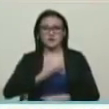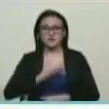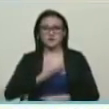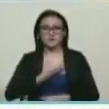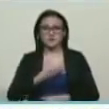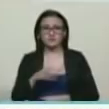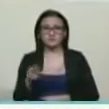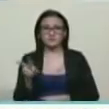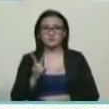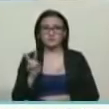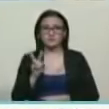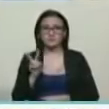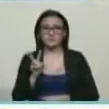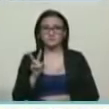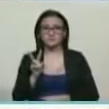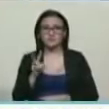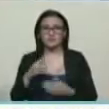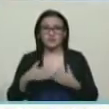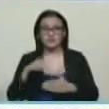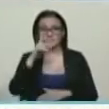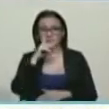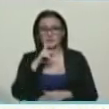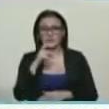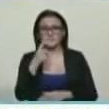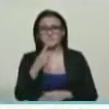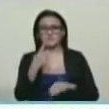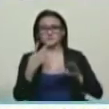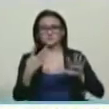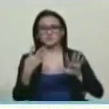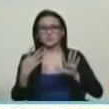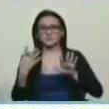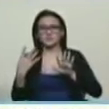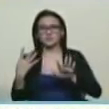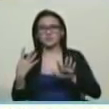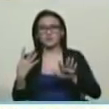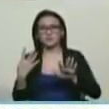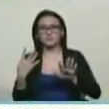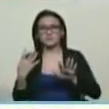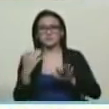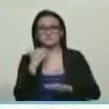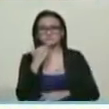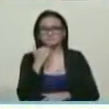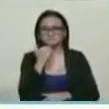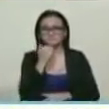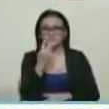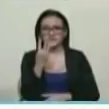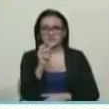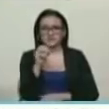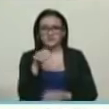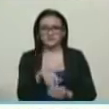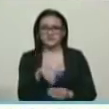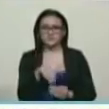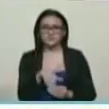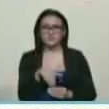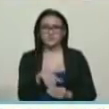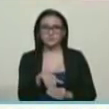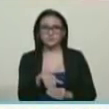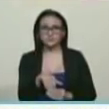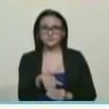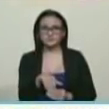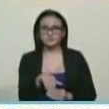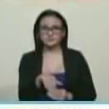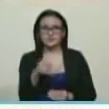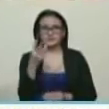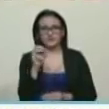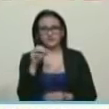Venezuela prácticamente a partir del año de 1999 aproxima a 30 elecciones. Óigase bien,